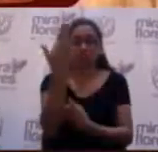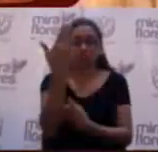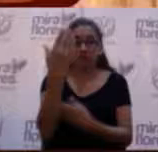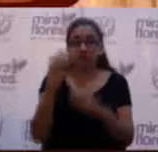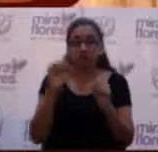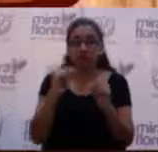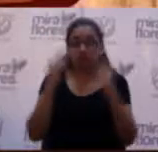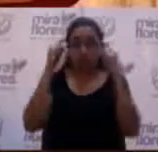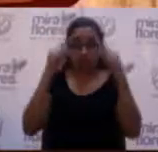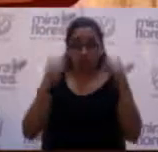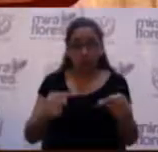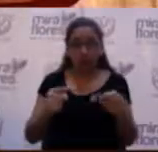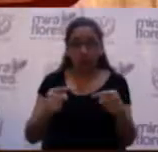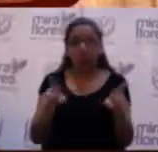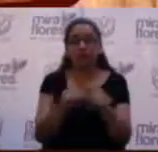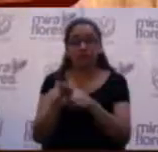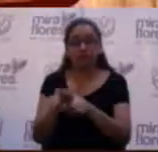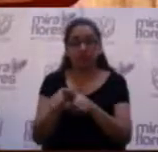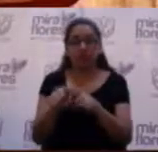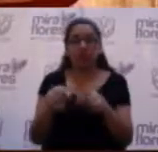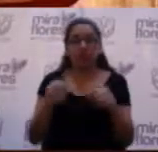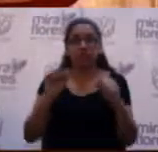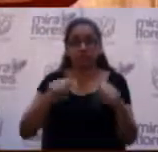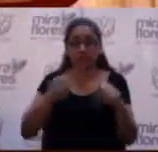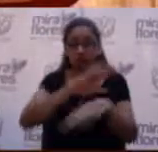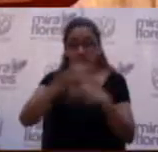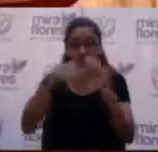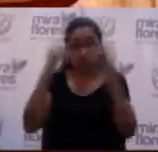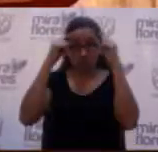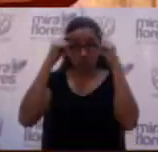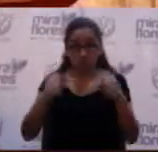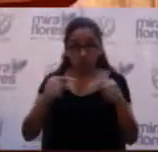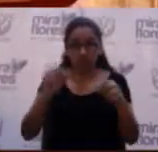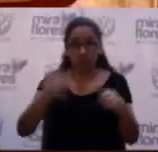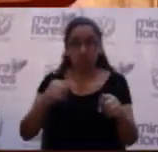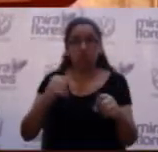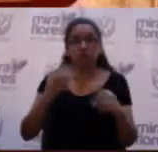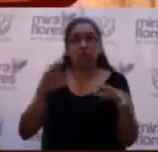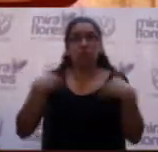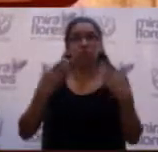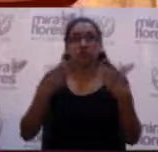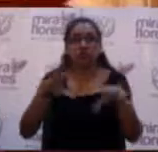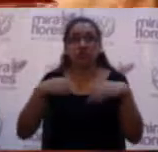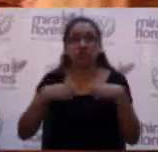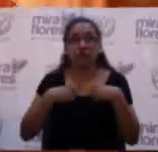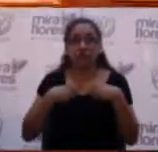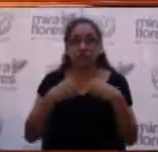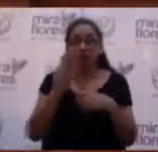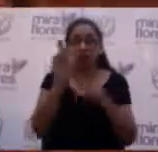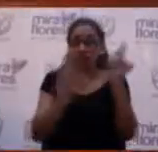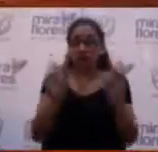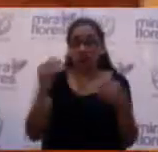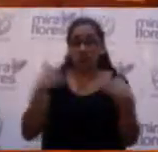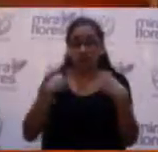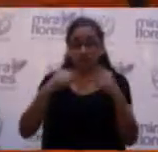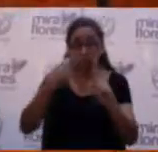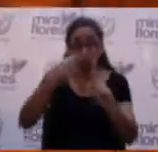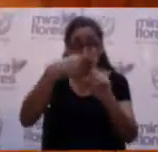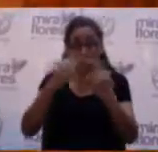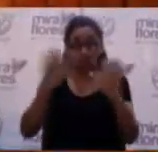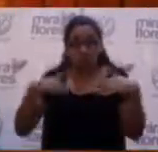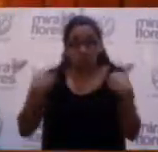poder así poder a su vez ejecutar estos acuerdos tomados inmediatamente. Aquellos miembros del Consejo que estén a favor de esta petición,